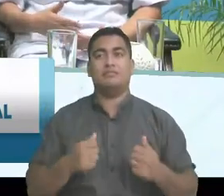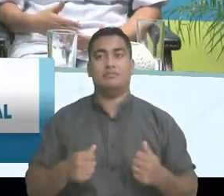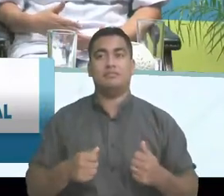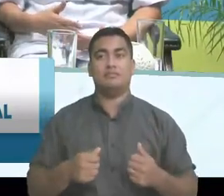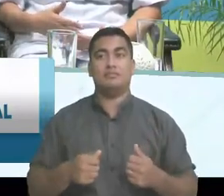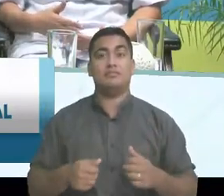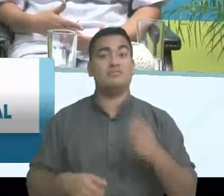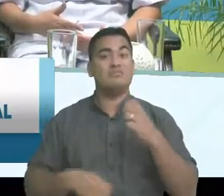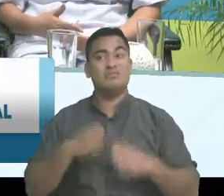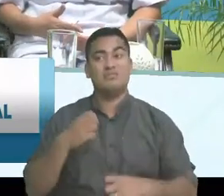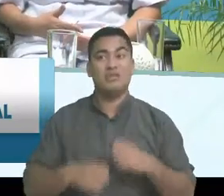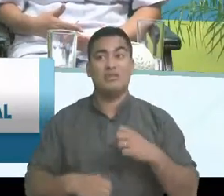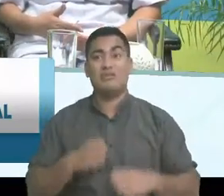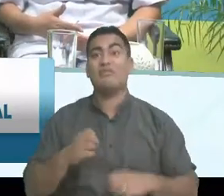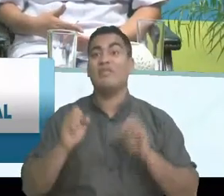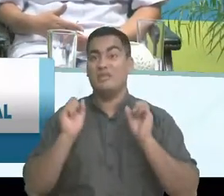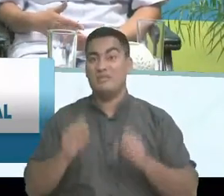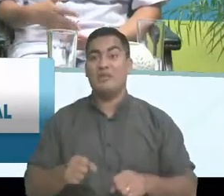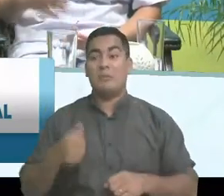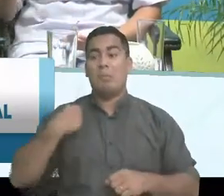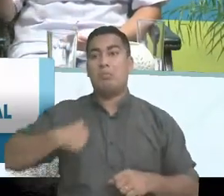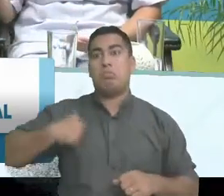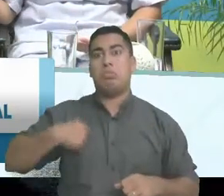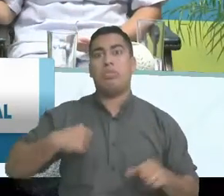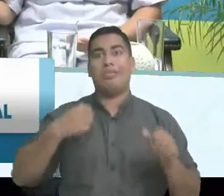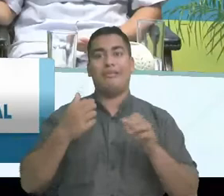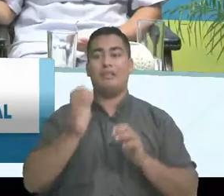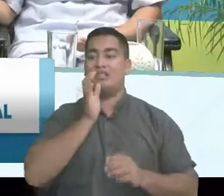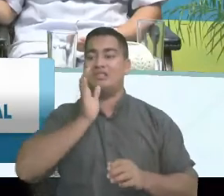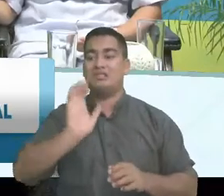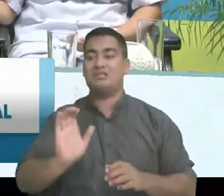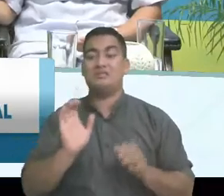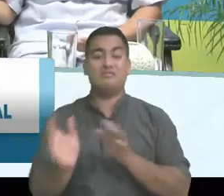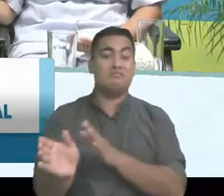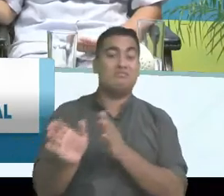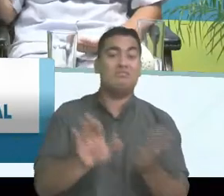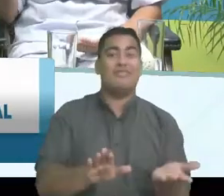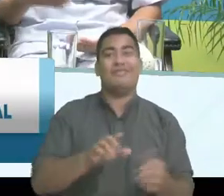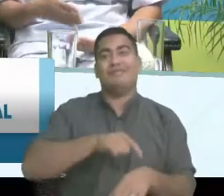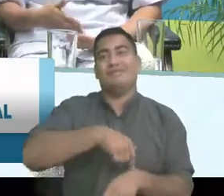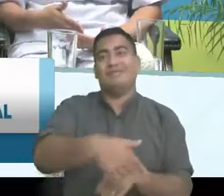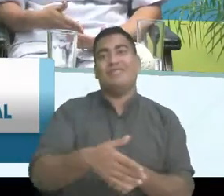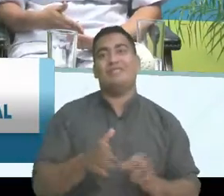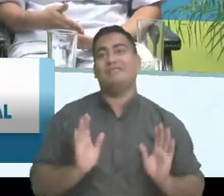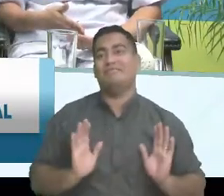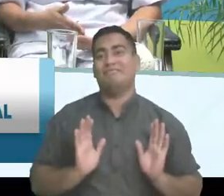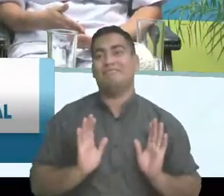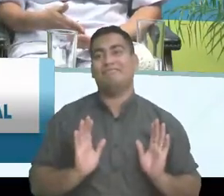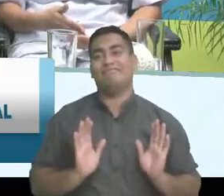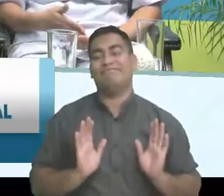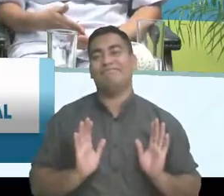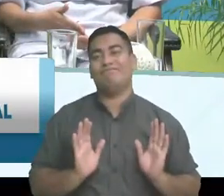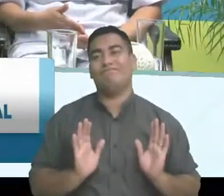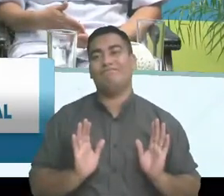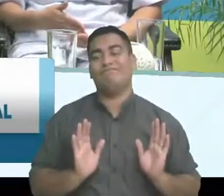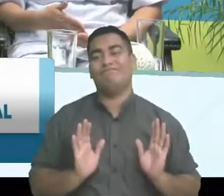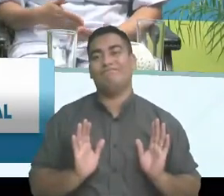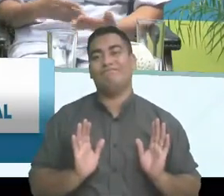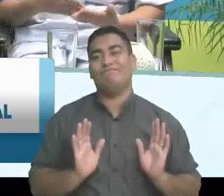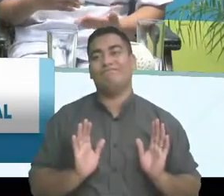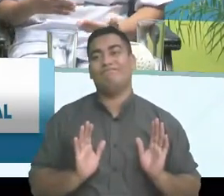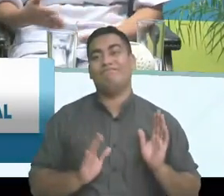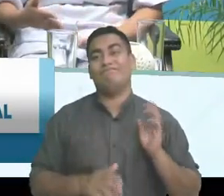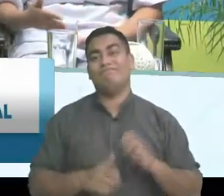adecuada hidratación fallecen. Y ya cuando van a la unidad de salud, uh-huh, ya es demasiado tarde. Y es ahí donde vienen